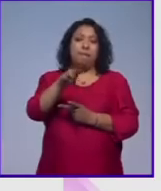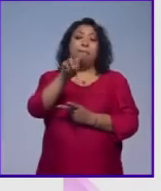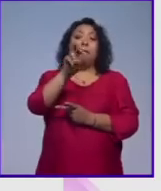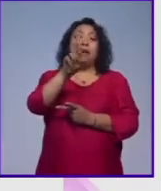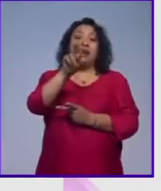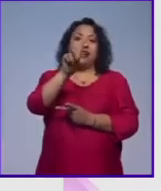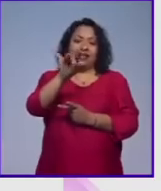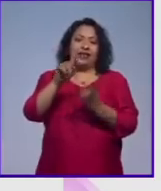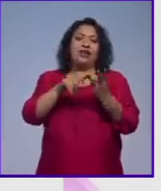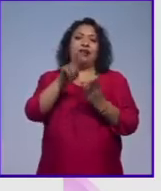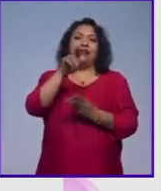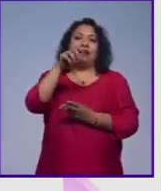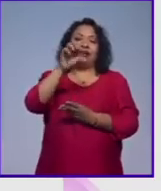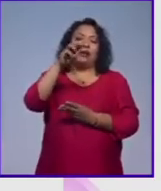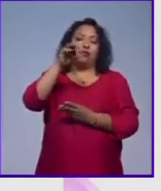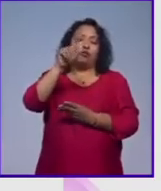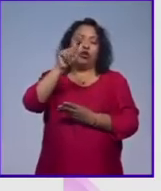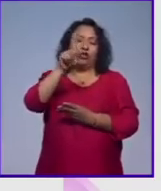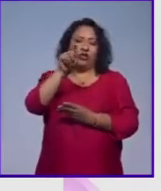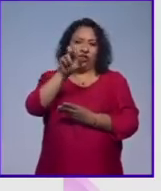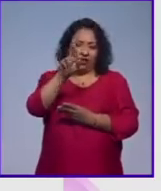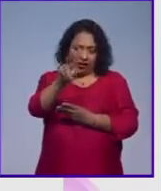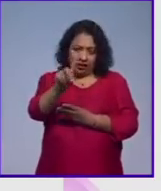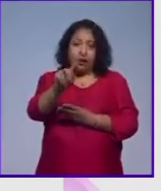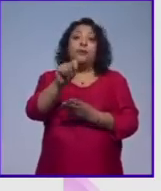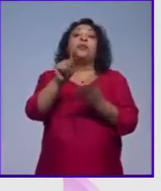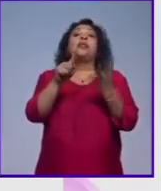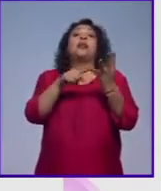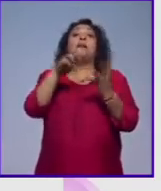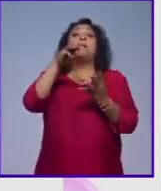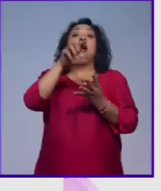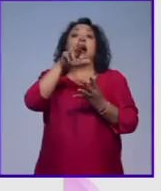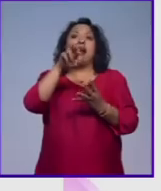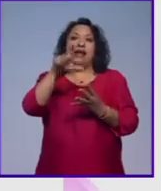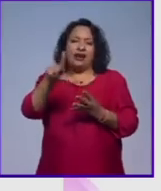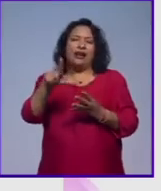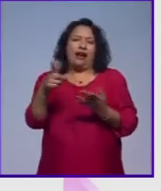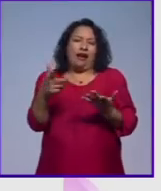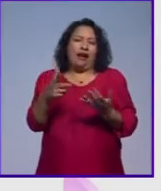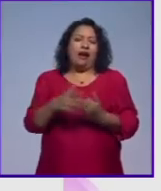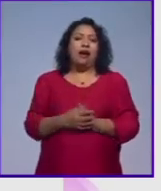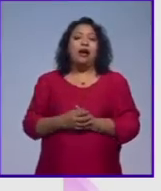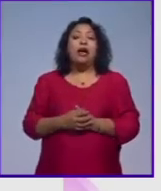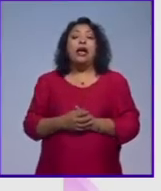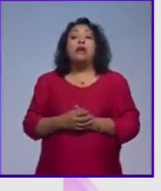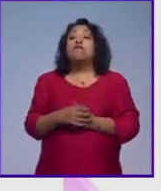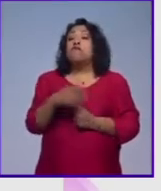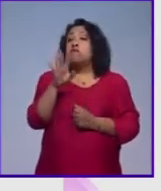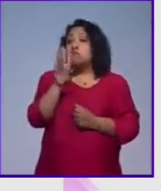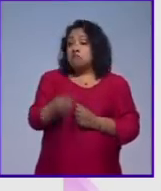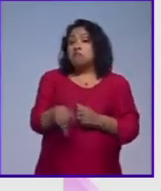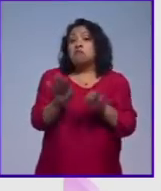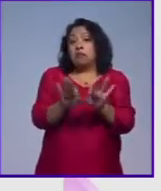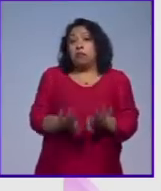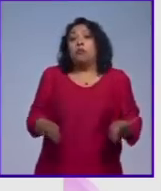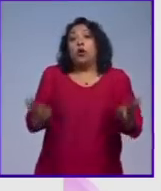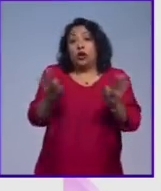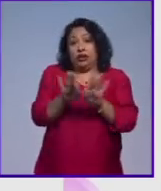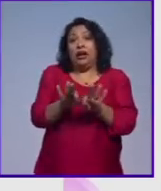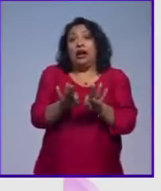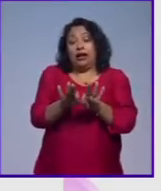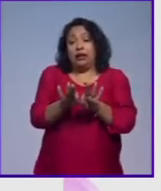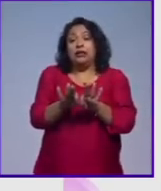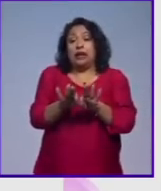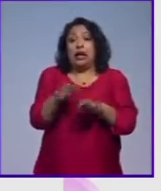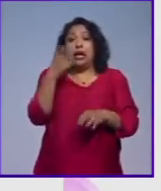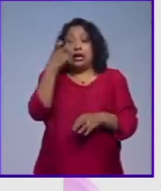el Requiem de Verdi, el Requiem de Mozart, las sinfonías de Mahler, ¿sí? Es muy, muy importante, ¿sí?,